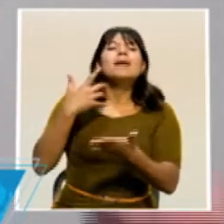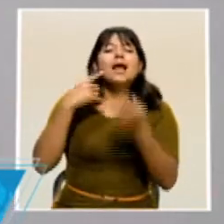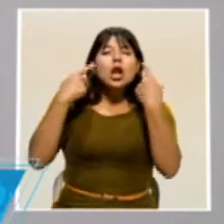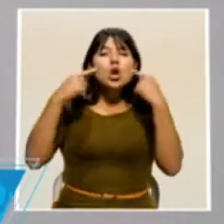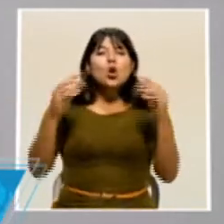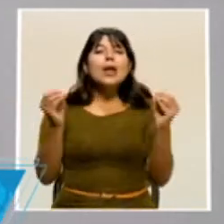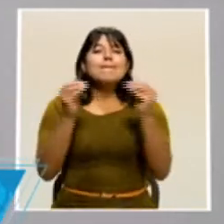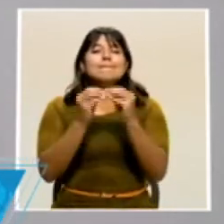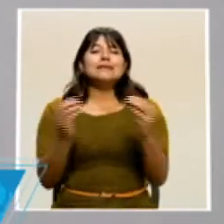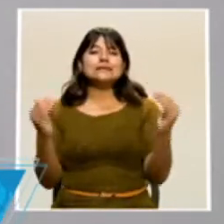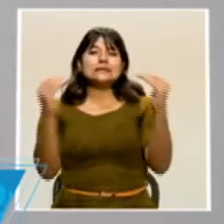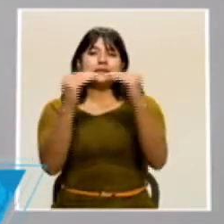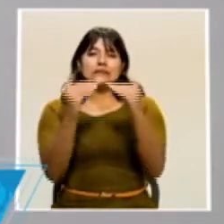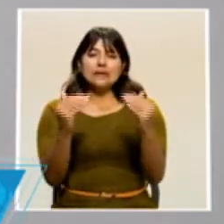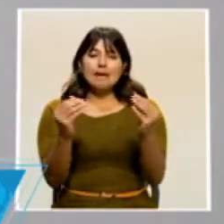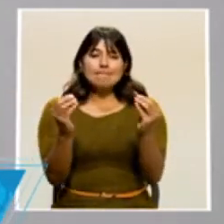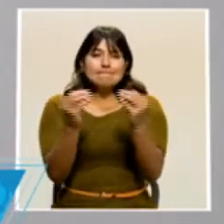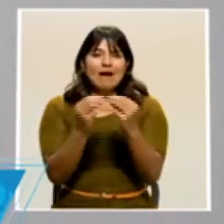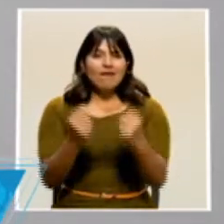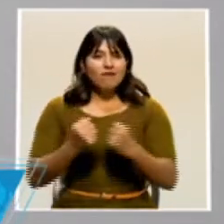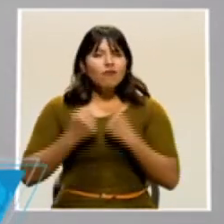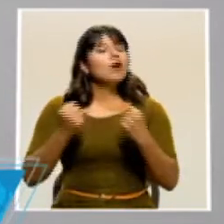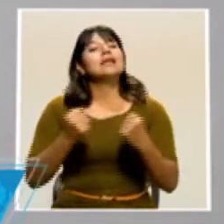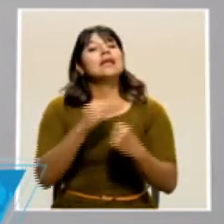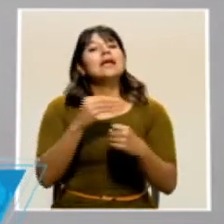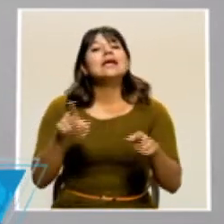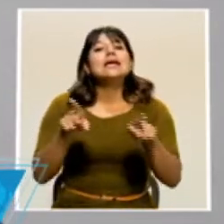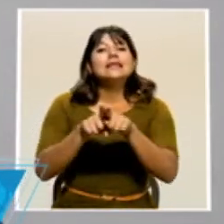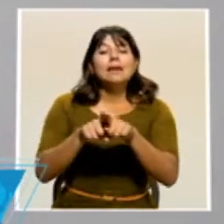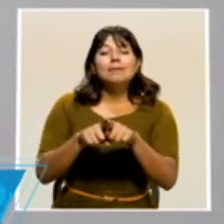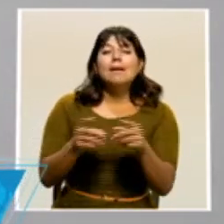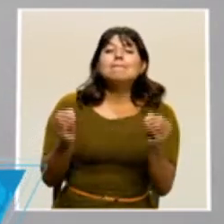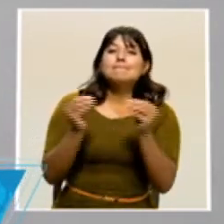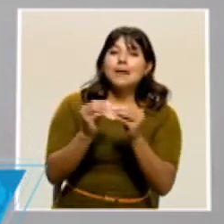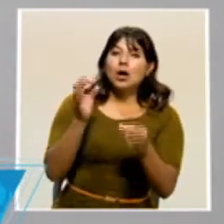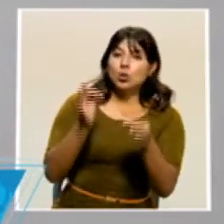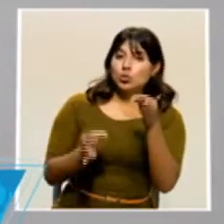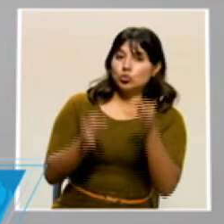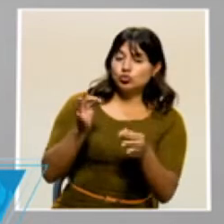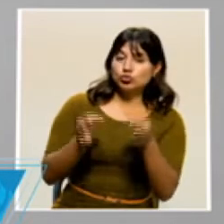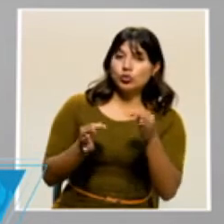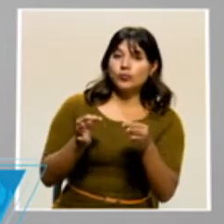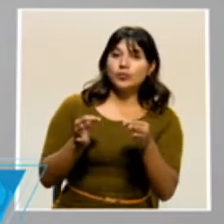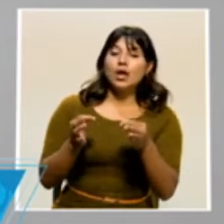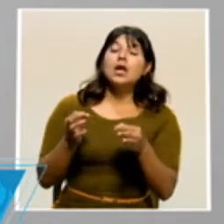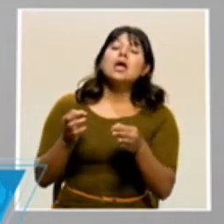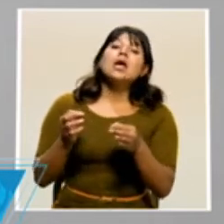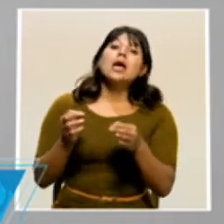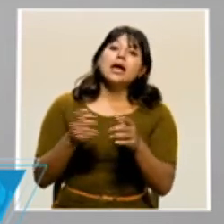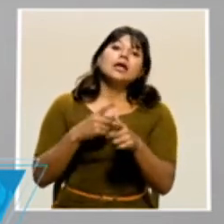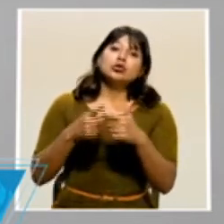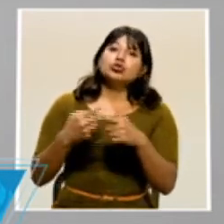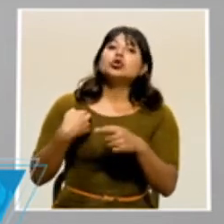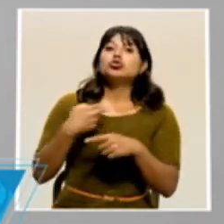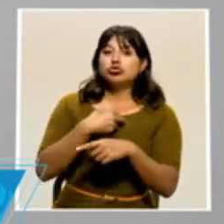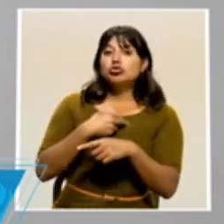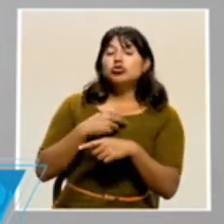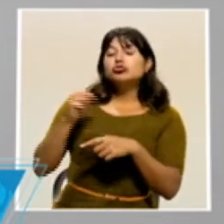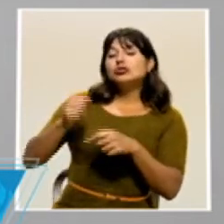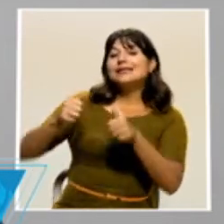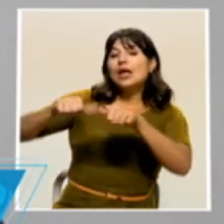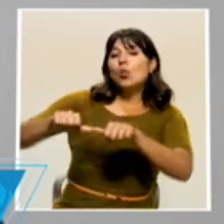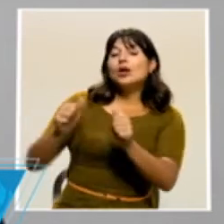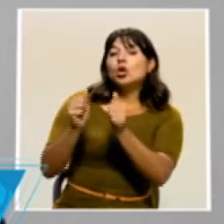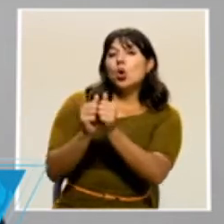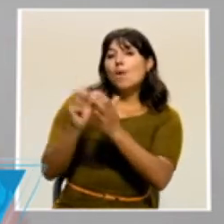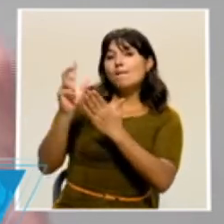más vigoroso, para que sea también justo. En ese sentido, estamos de acuerdo con el proyecto de ley,